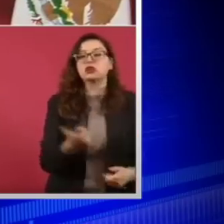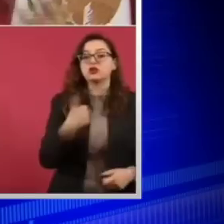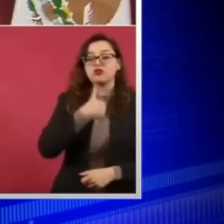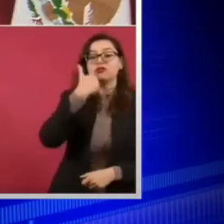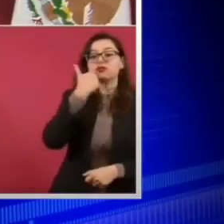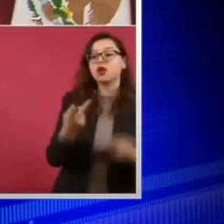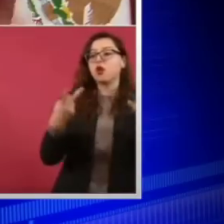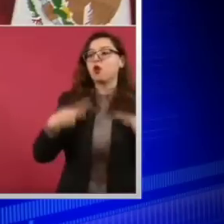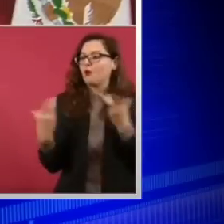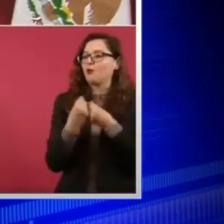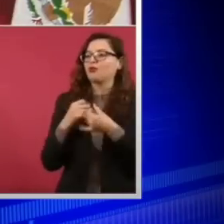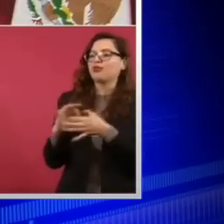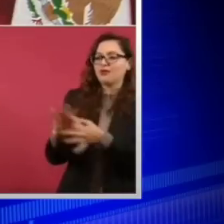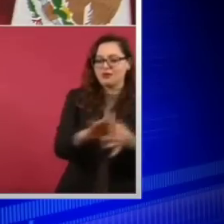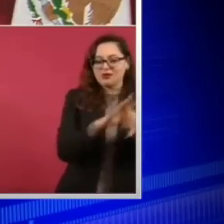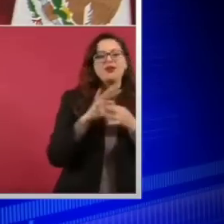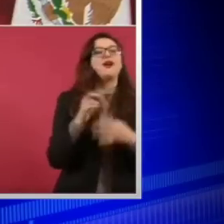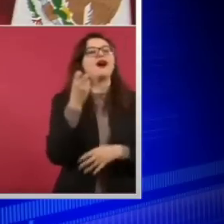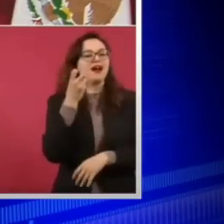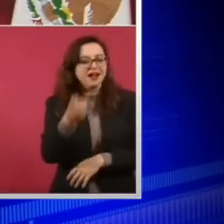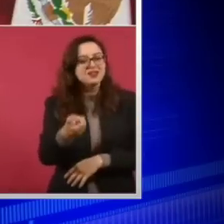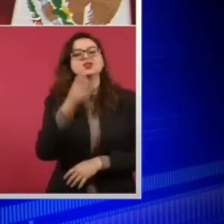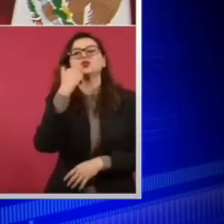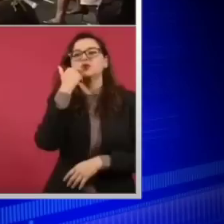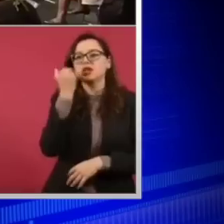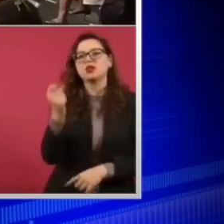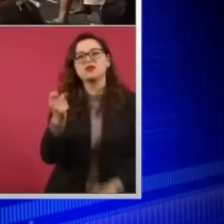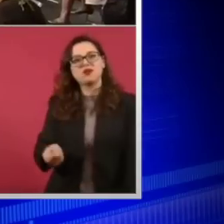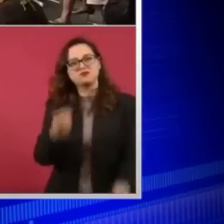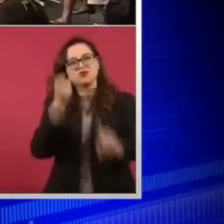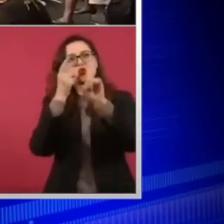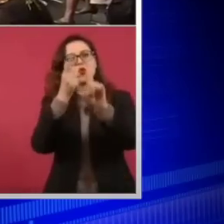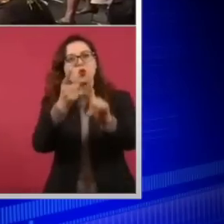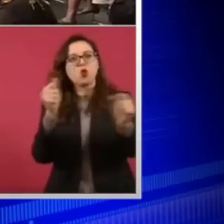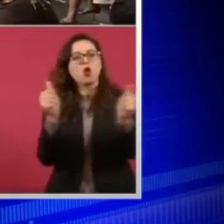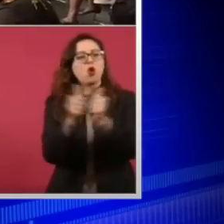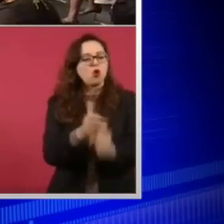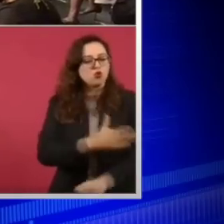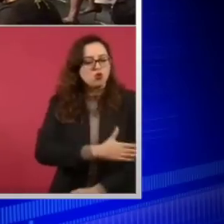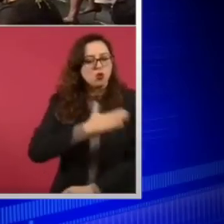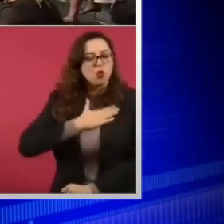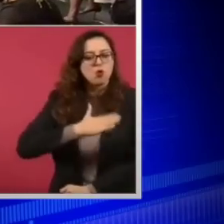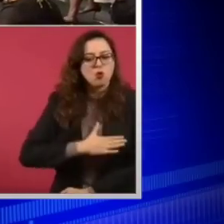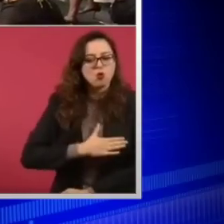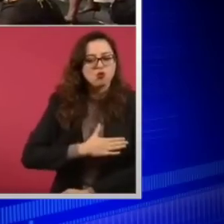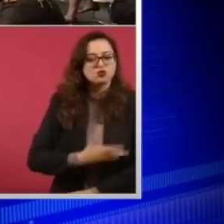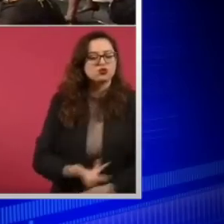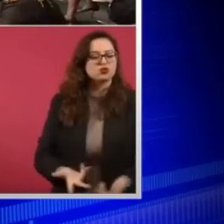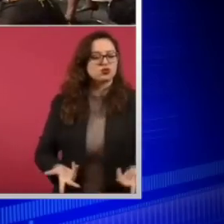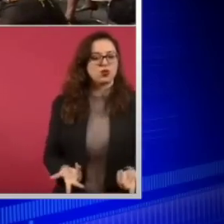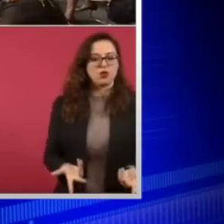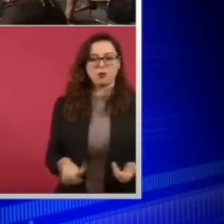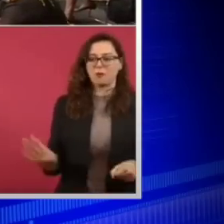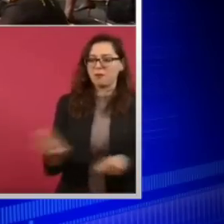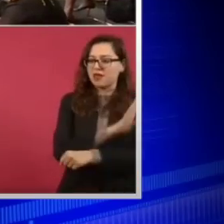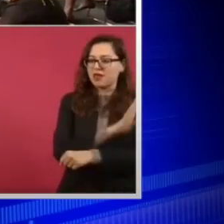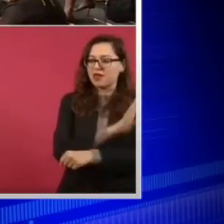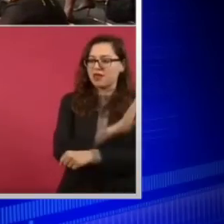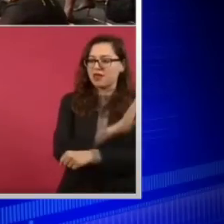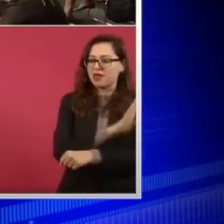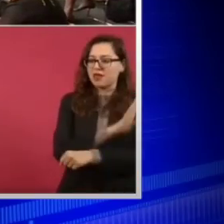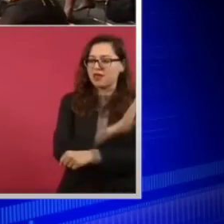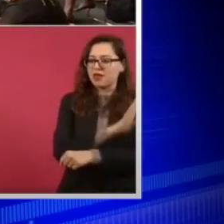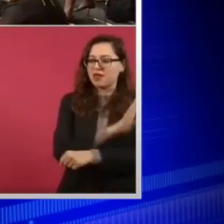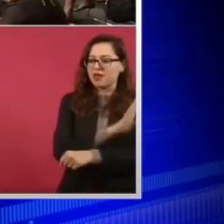a partir de lo que es justo pide lo que nos conviene a los mexicanos